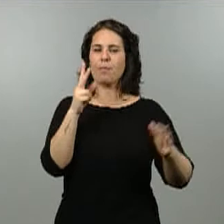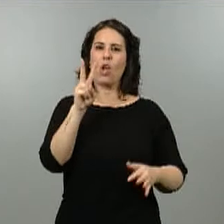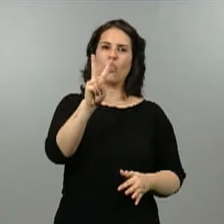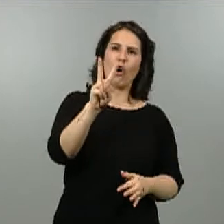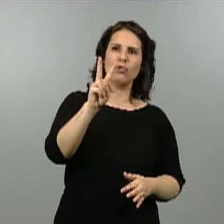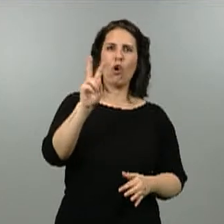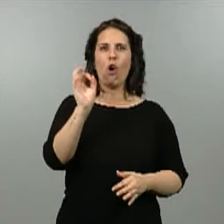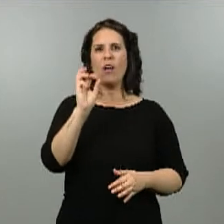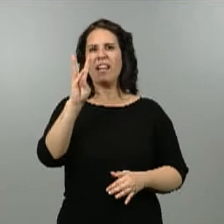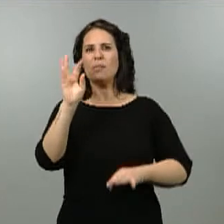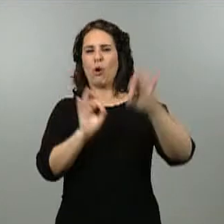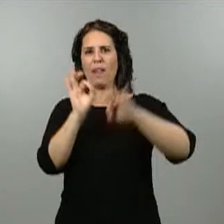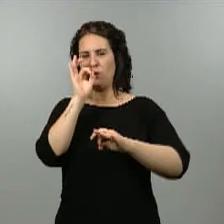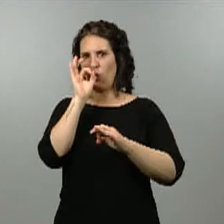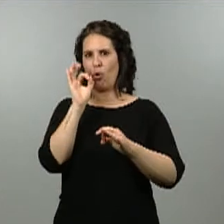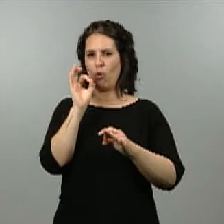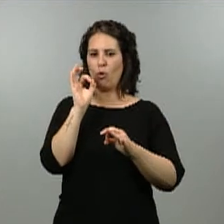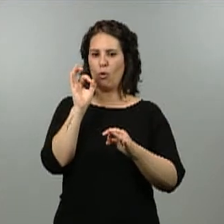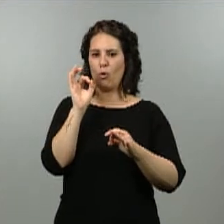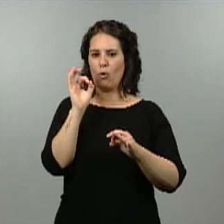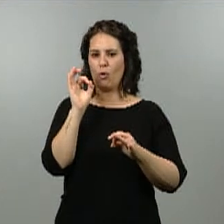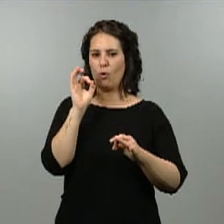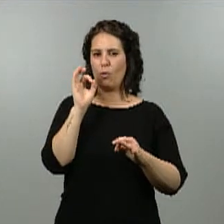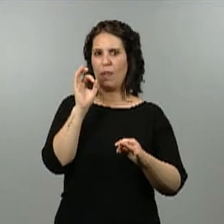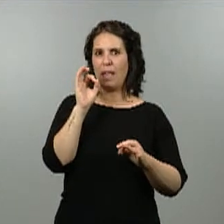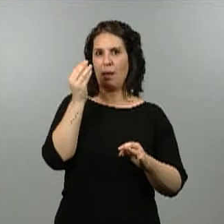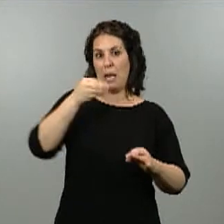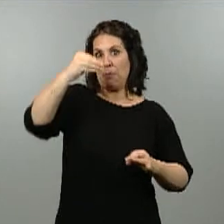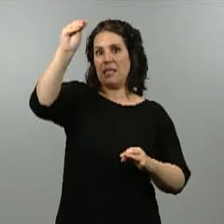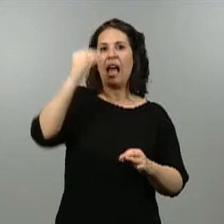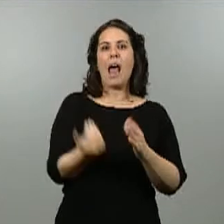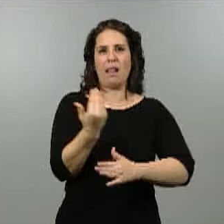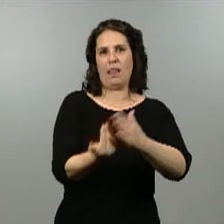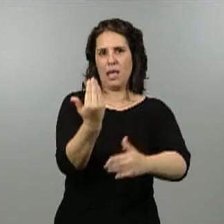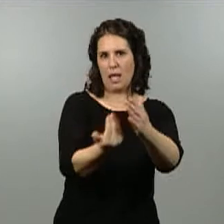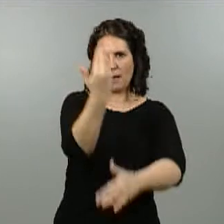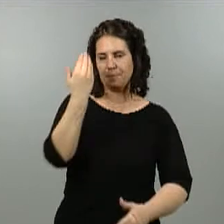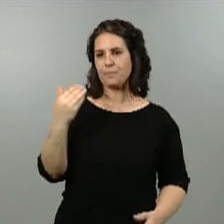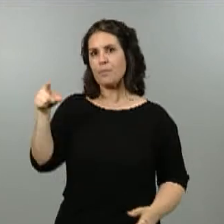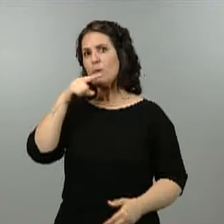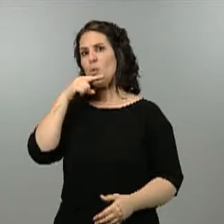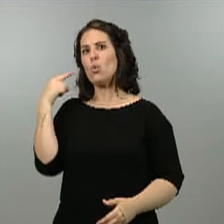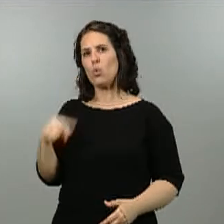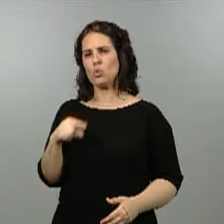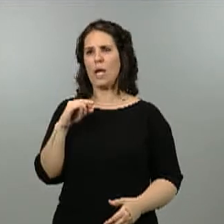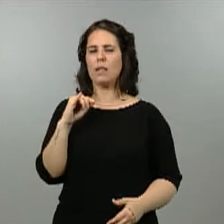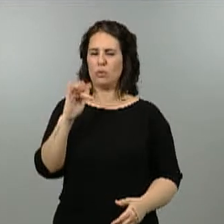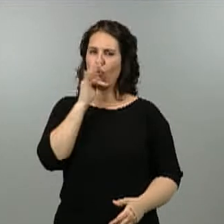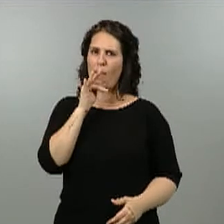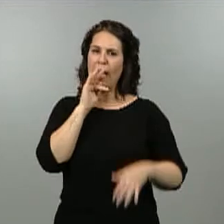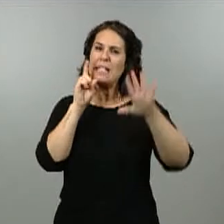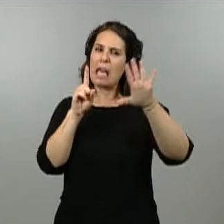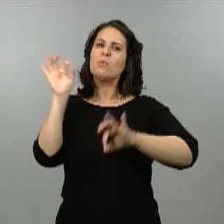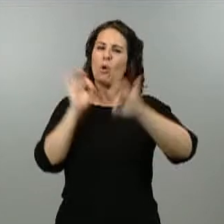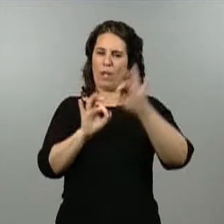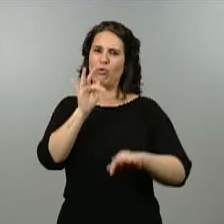3% de incremento diario de casos, y Rusia sí que tiene incrementos importantes de hasta el 6%, si bien es cierto que